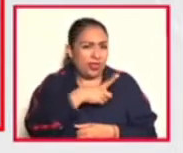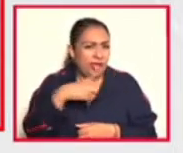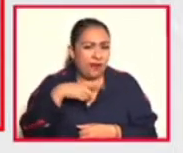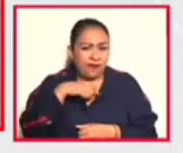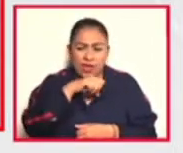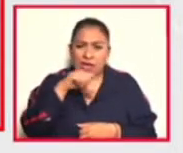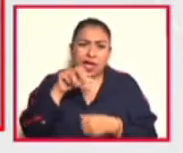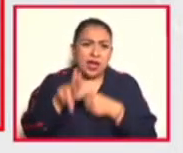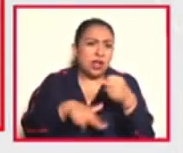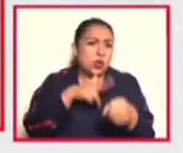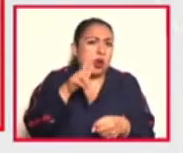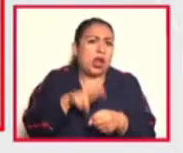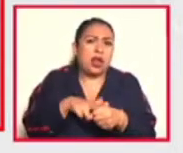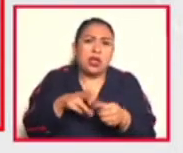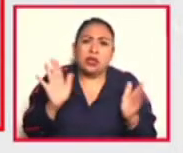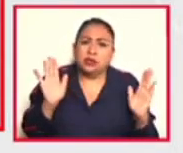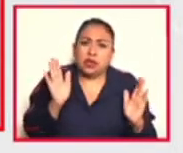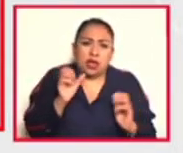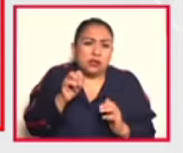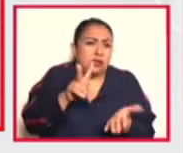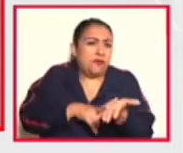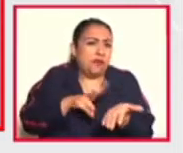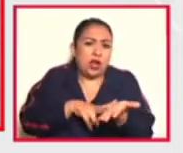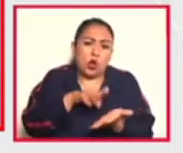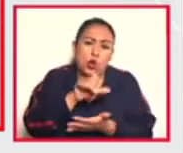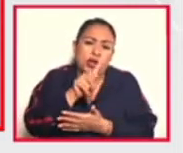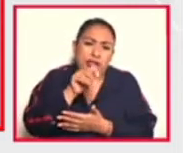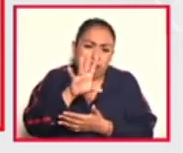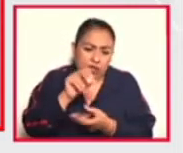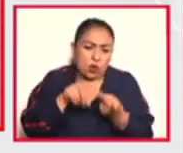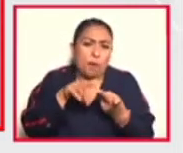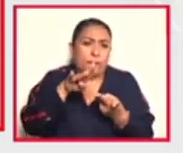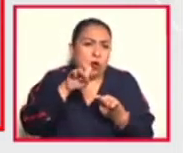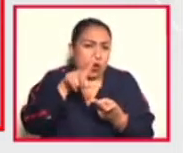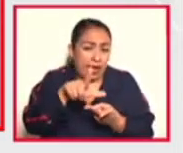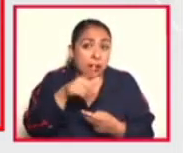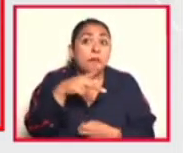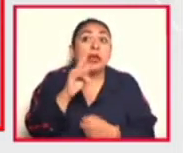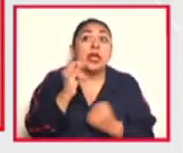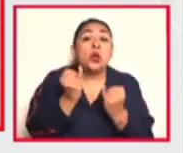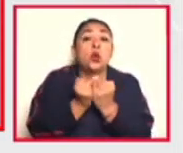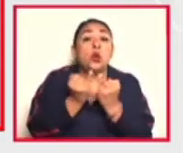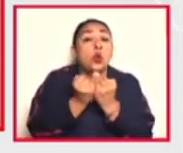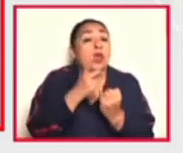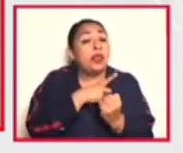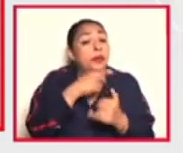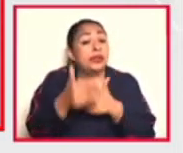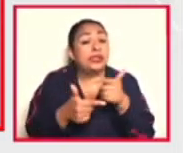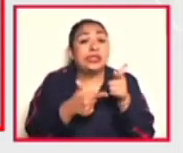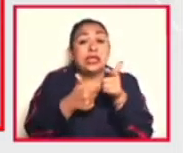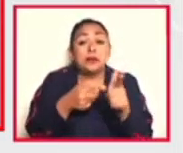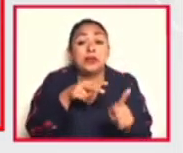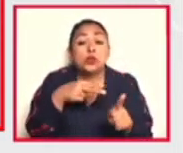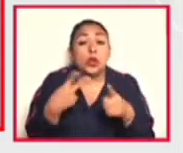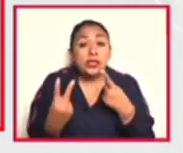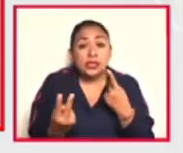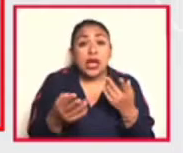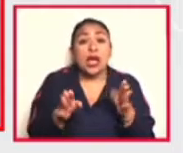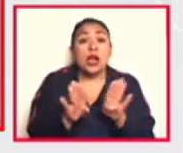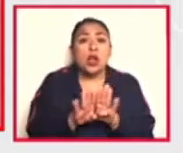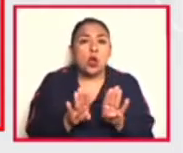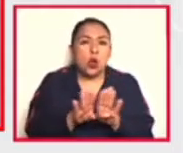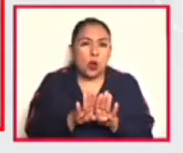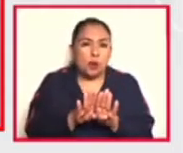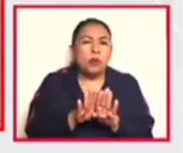por cuestiones éticas y morales, pero también trascender en visualizar